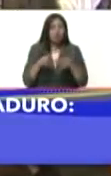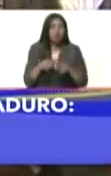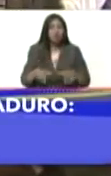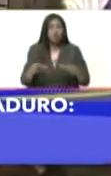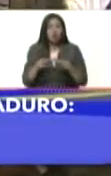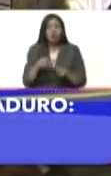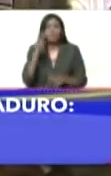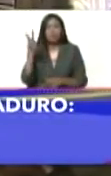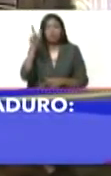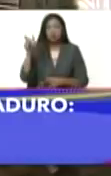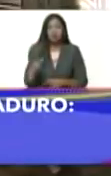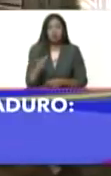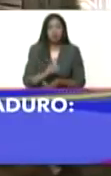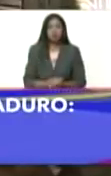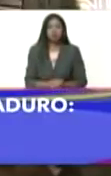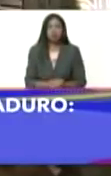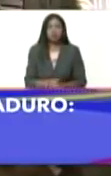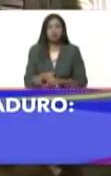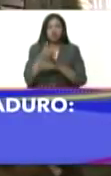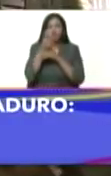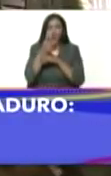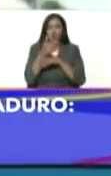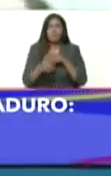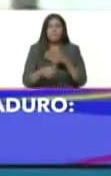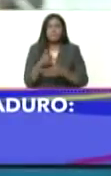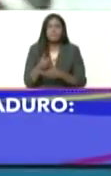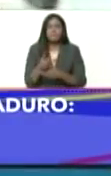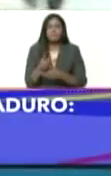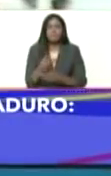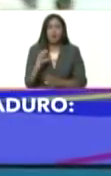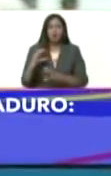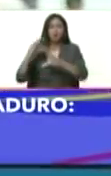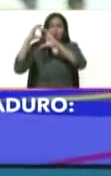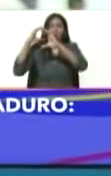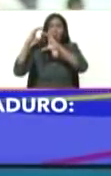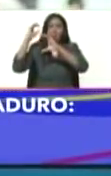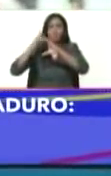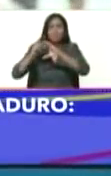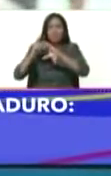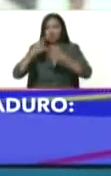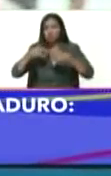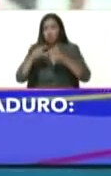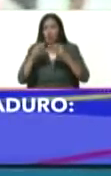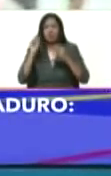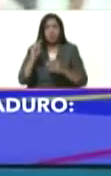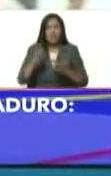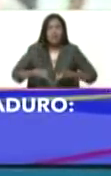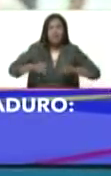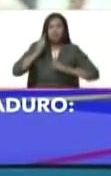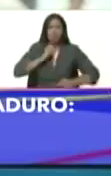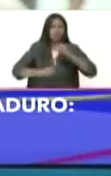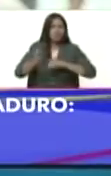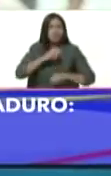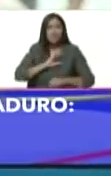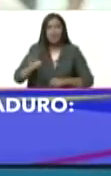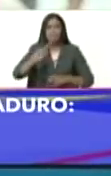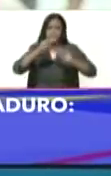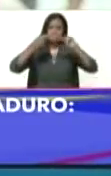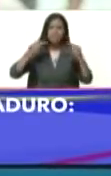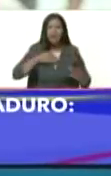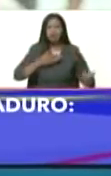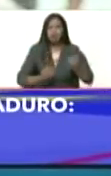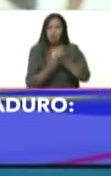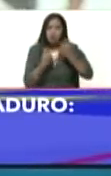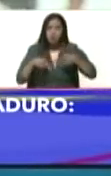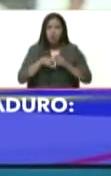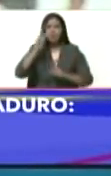territorio venezolano. Fusil en mano, misil en mano, tanque en mano, listo para defender la paz y la